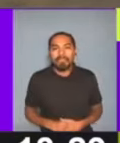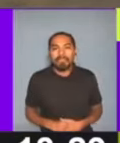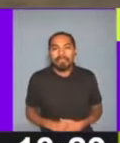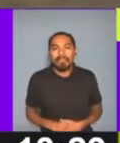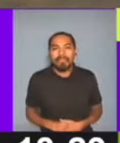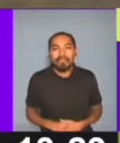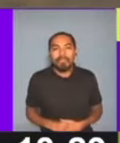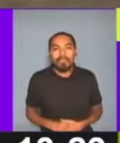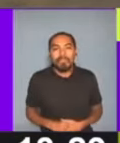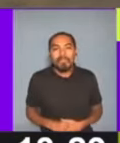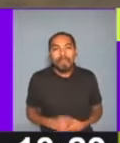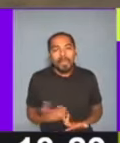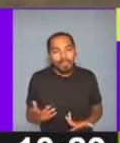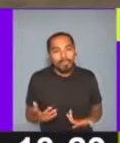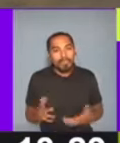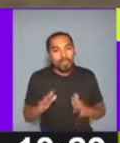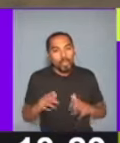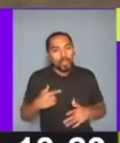último momento,